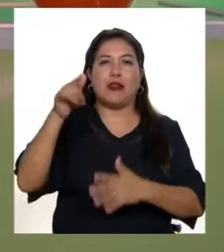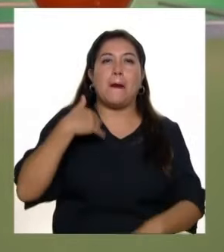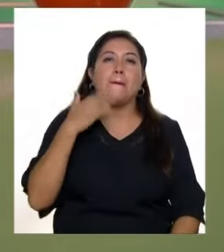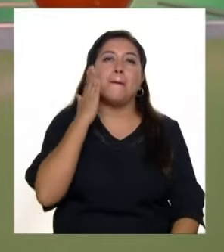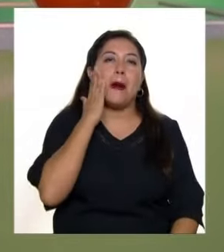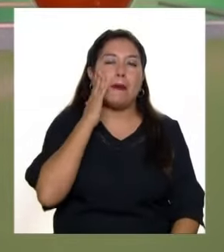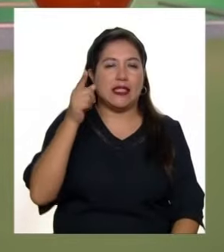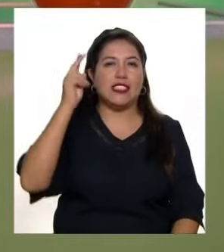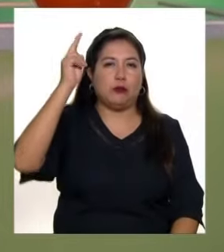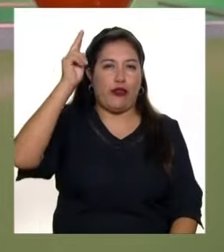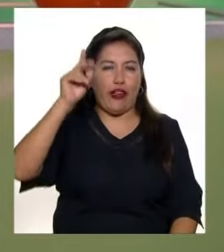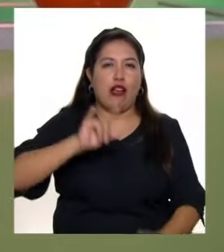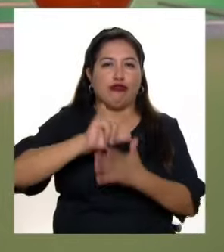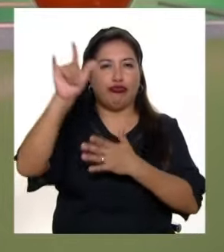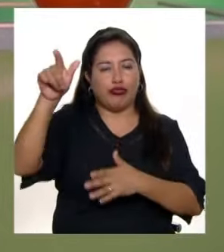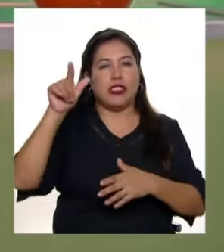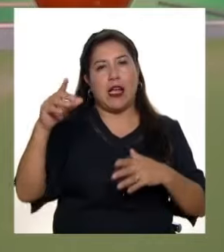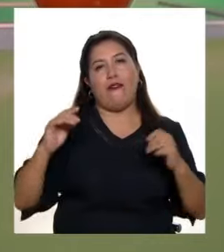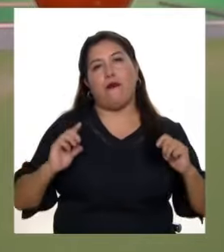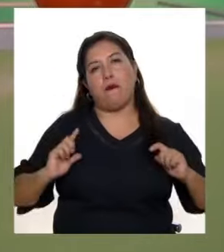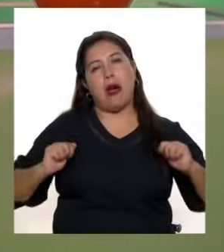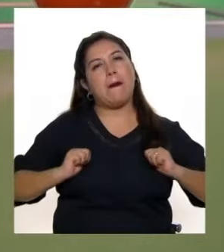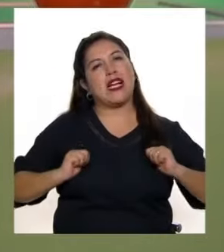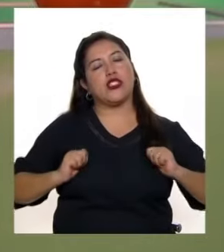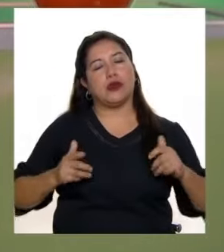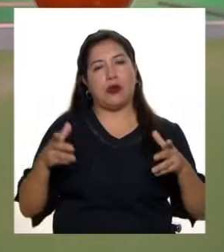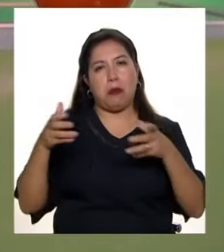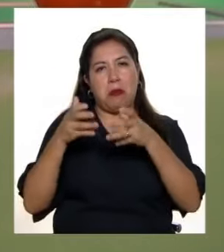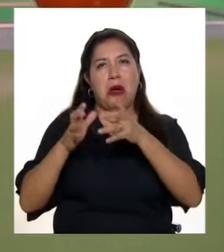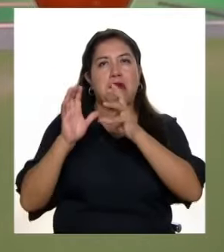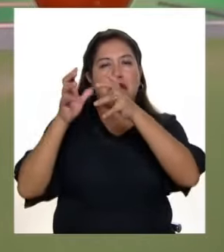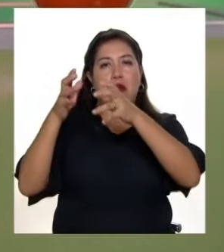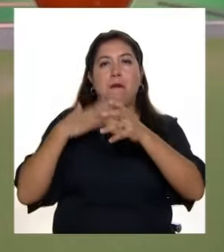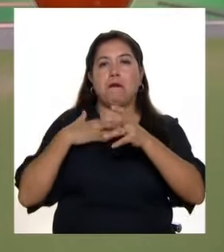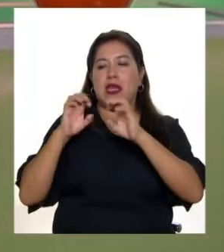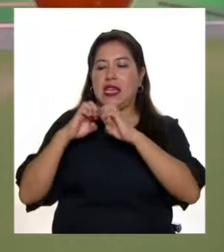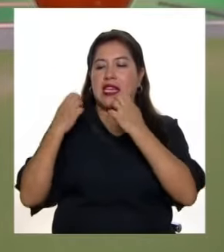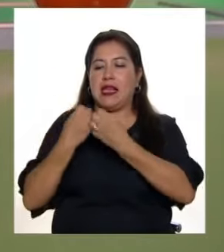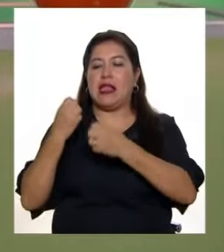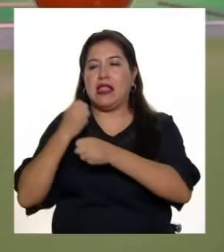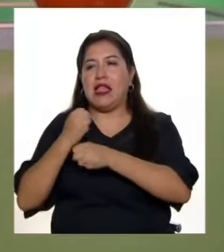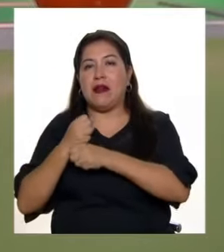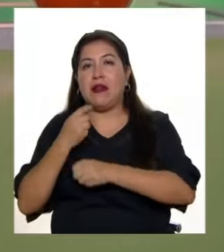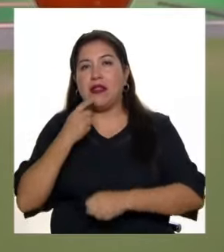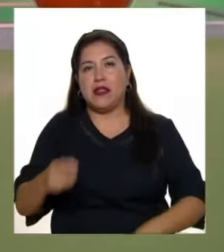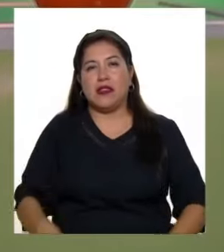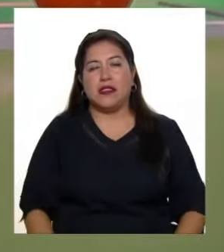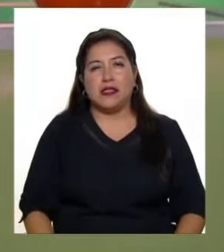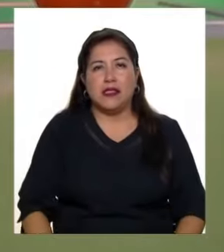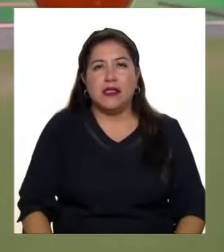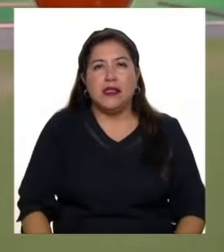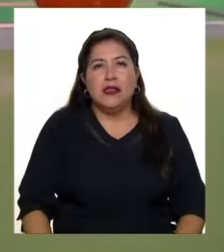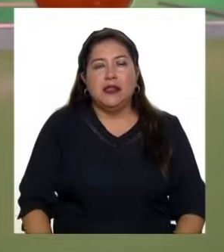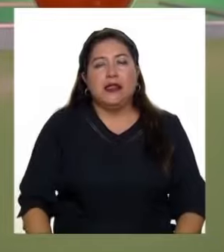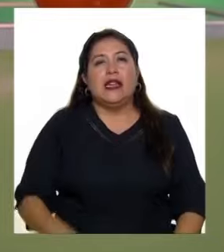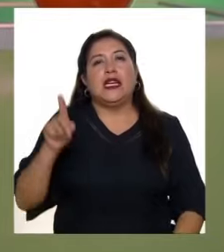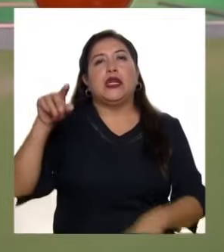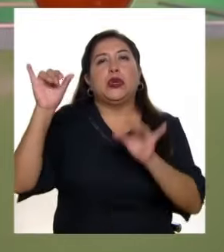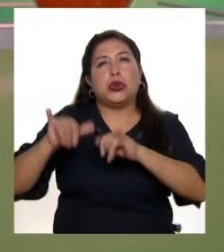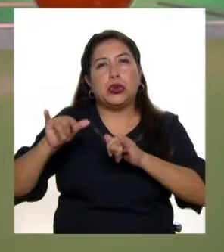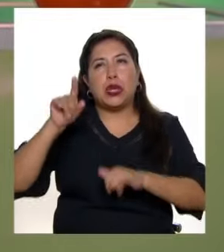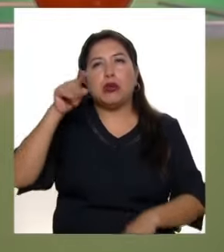es docente. ¿Ya? Así que, junto con mi hermano, mi equipo de trabajo, dije, no, señito, usted tiene que quedarse, por favor.